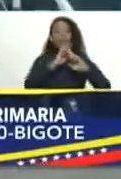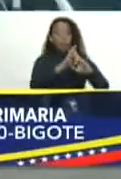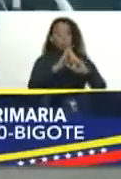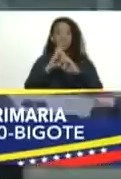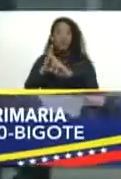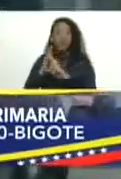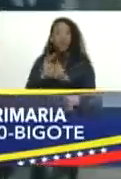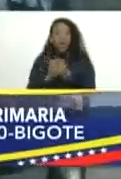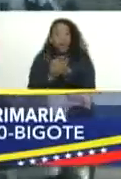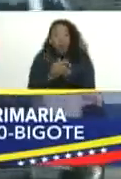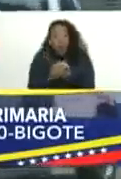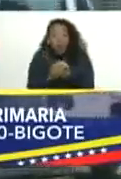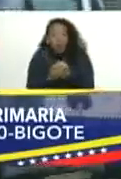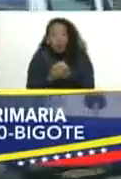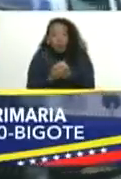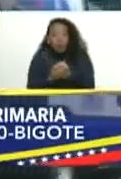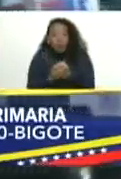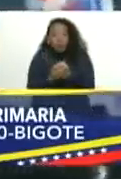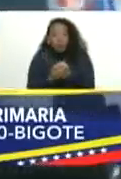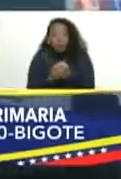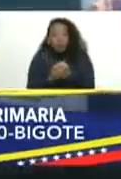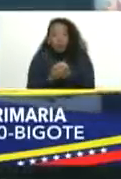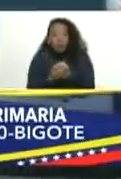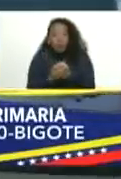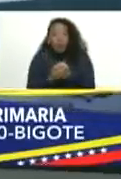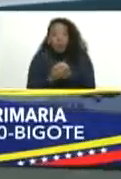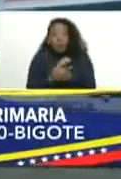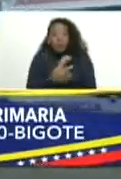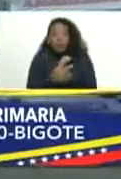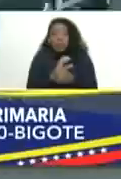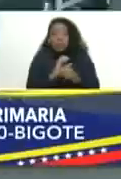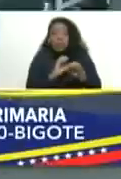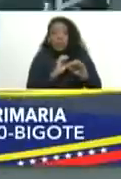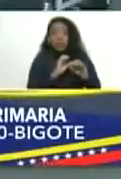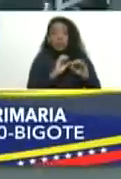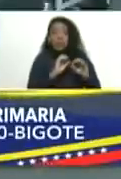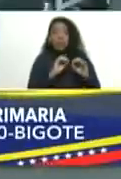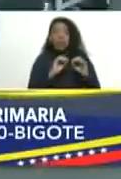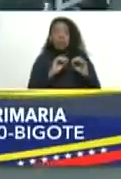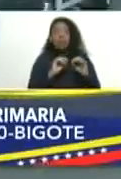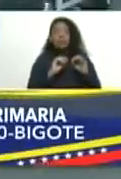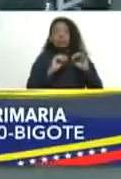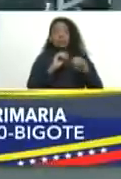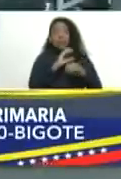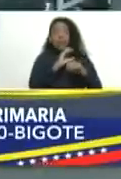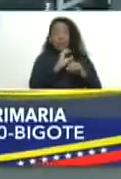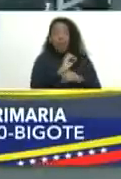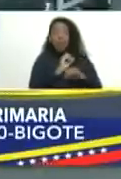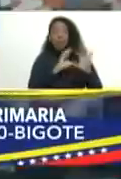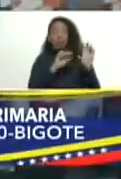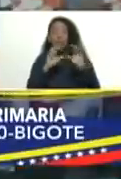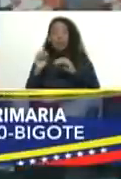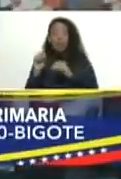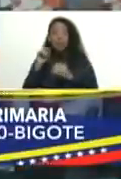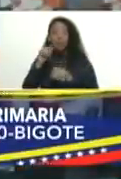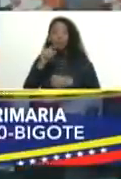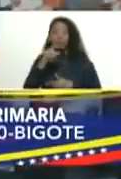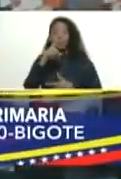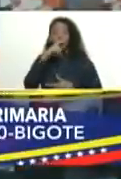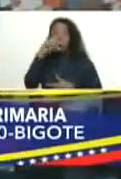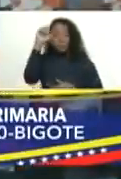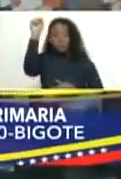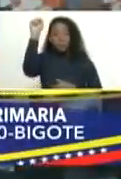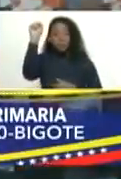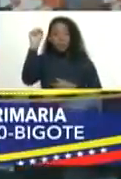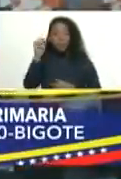nosotros, desde aquí, presidente, desde el 0800 Bigote, desde el Estado Carabobo, como usted lo dijo,